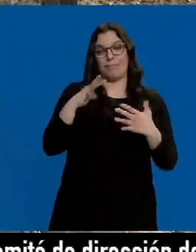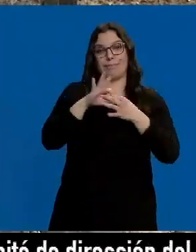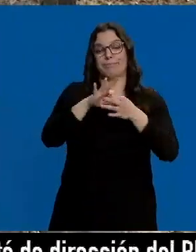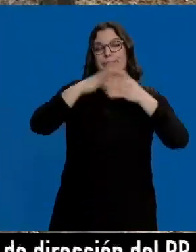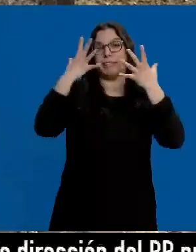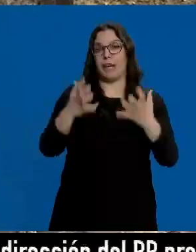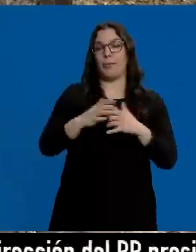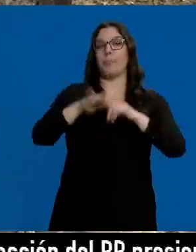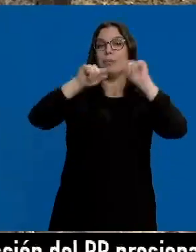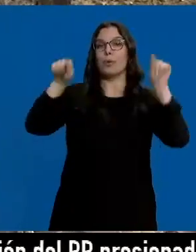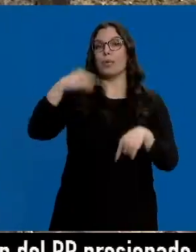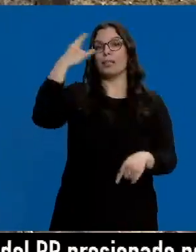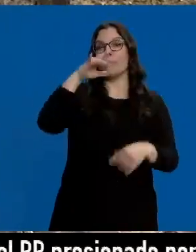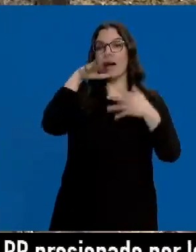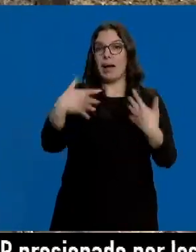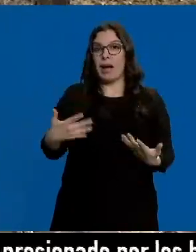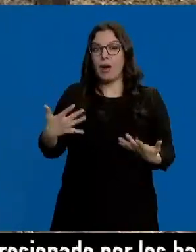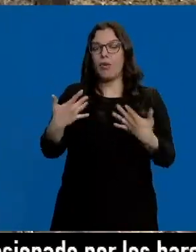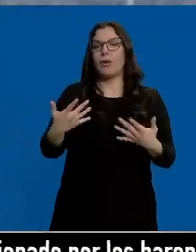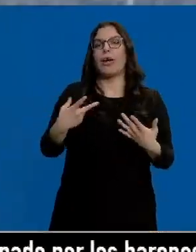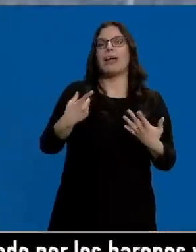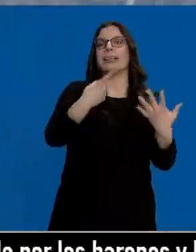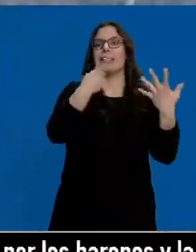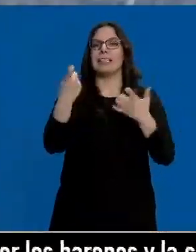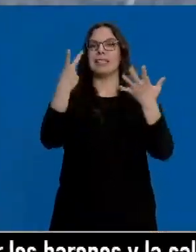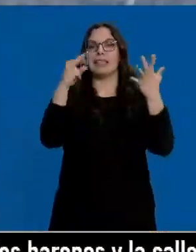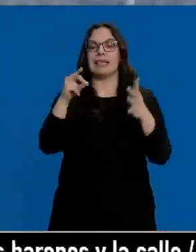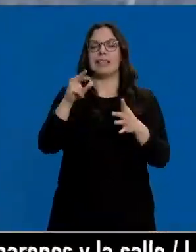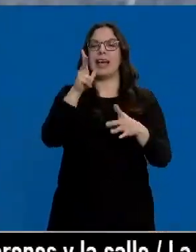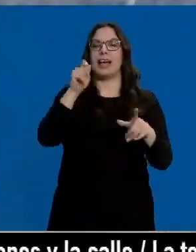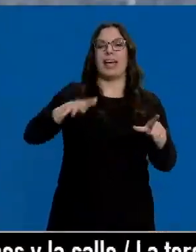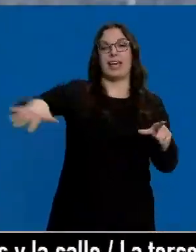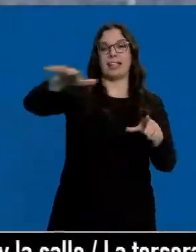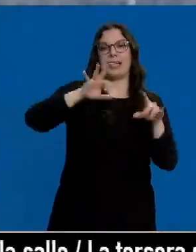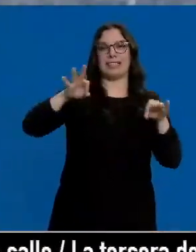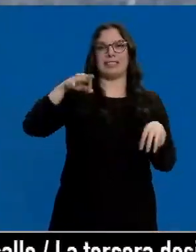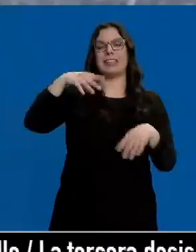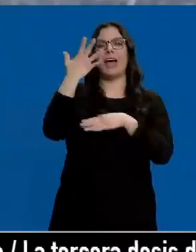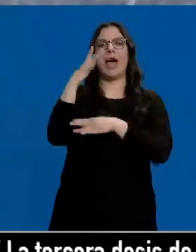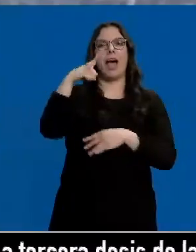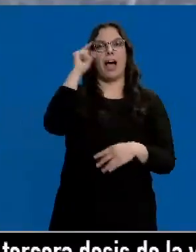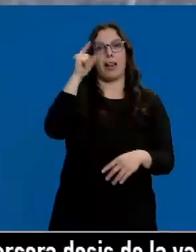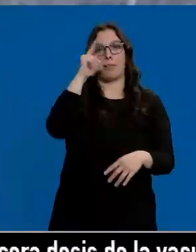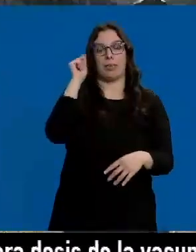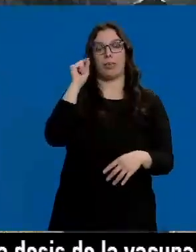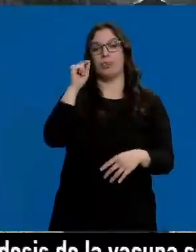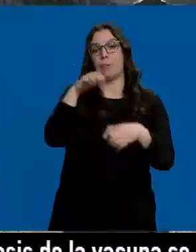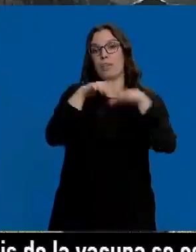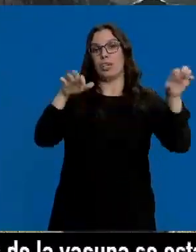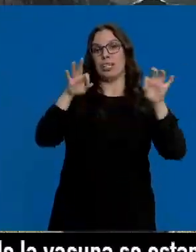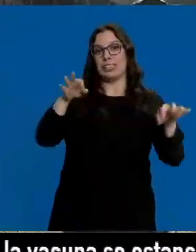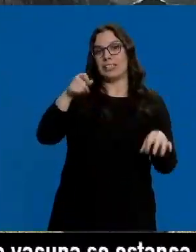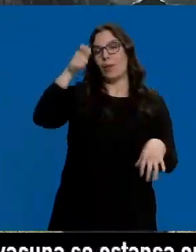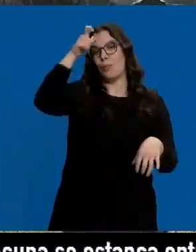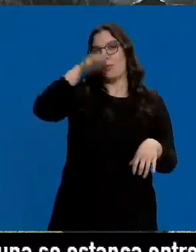de Salamanca hay actualmente unas 670 hectáreas plantadas de almendros, la mayoría aquí en pueblos de las